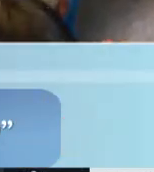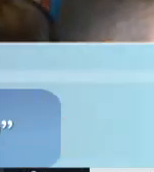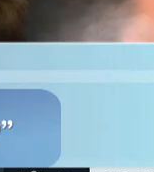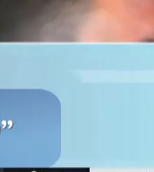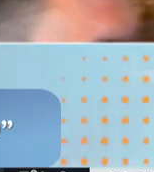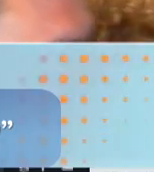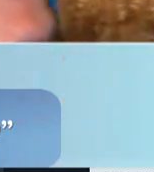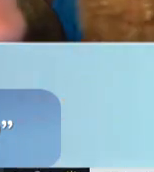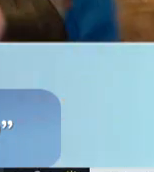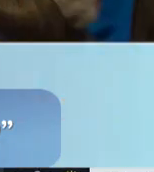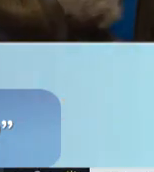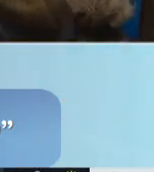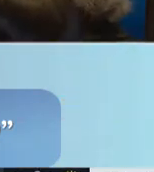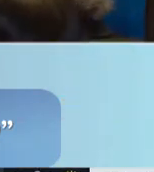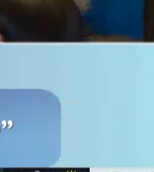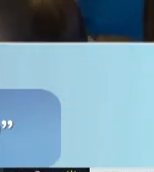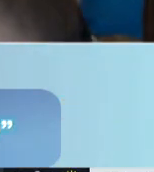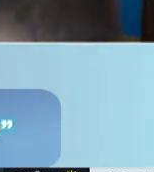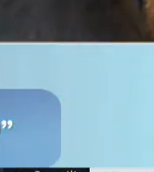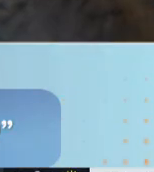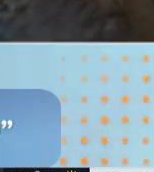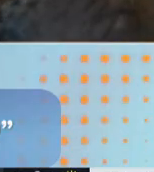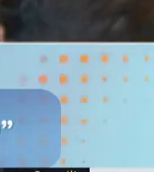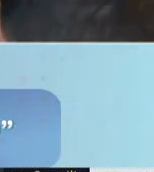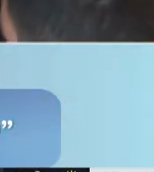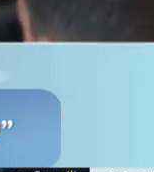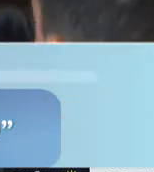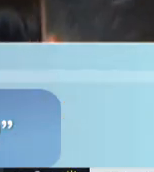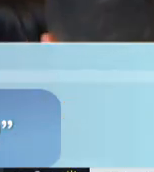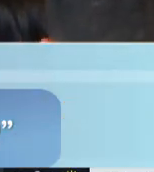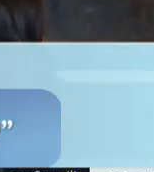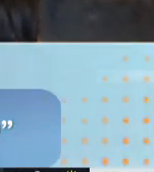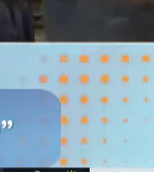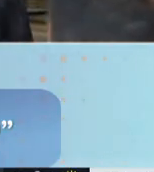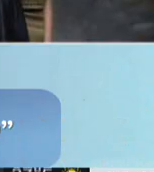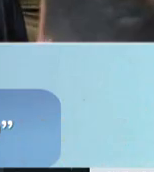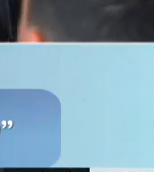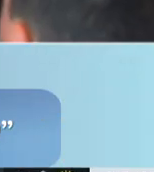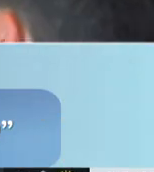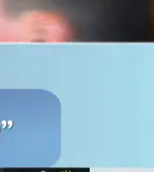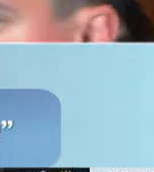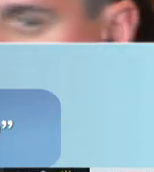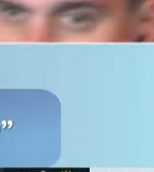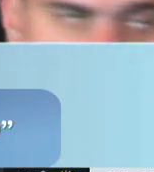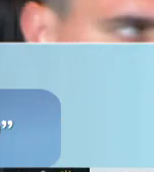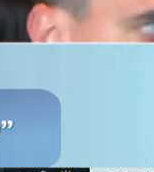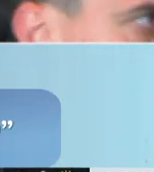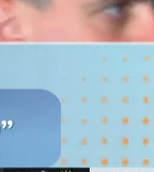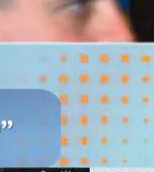aquellos que por ahí sientan desilusión, enojo en esta